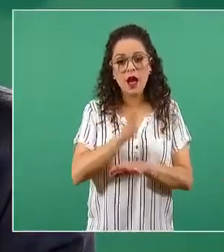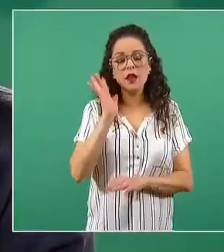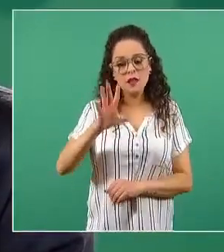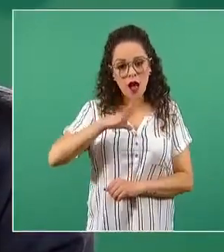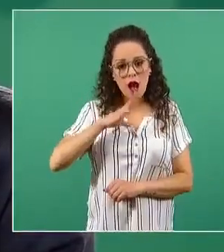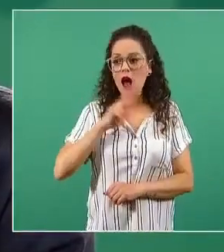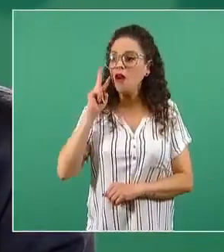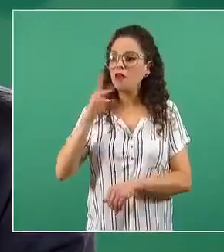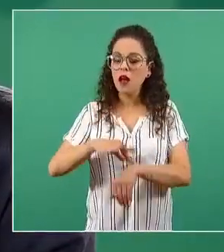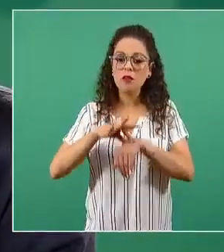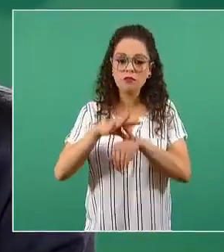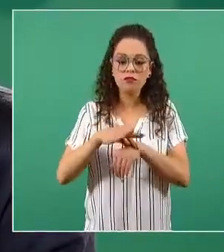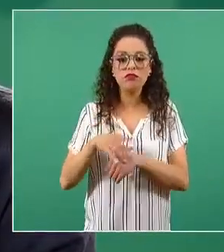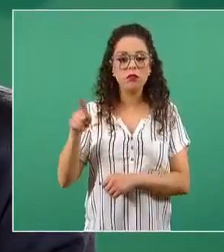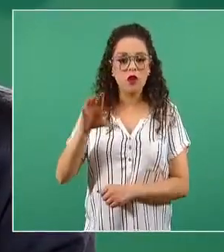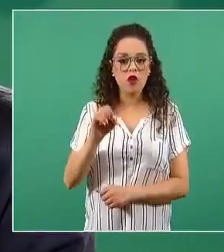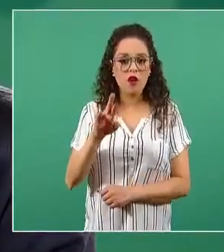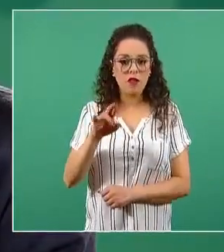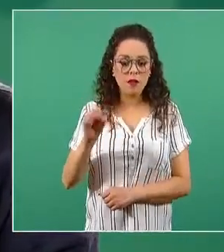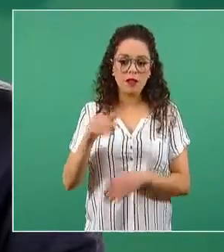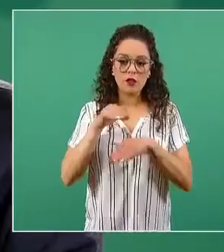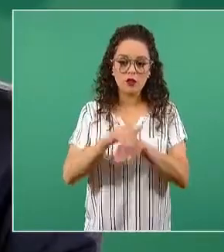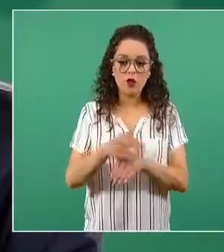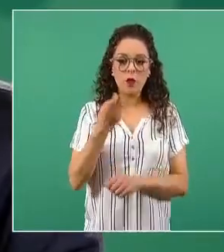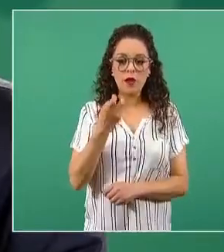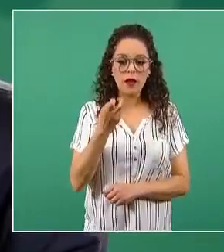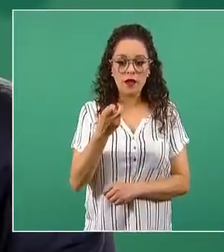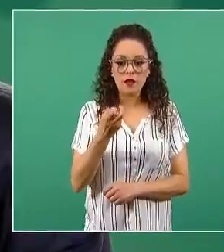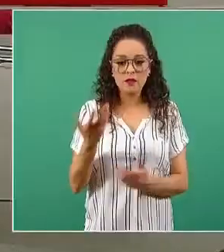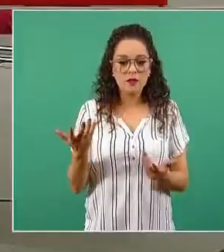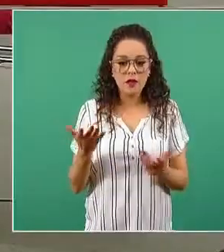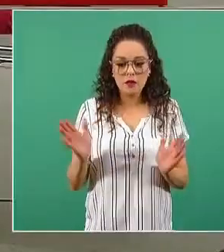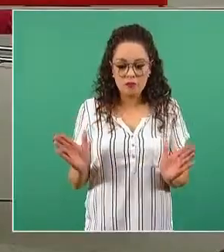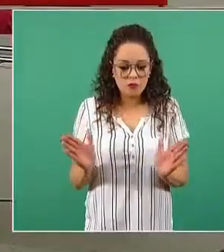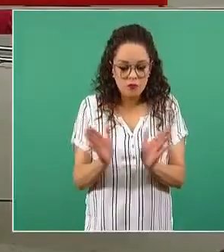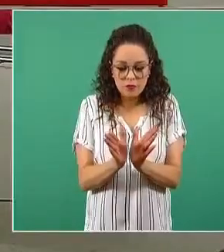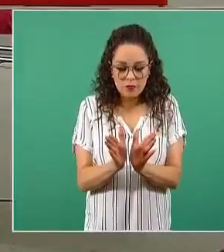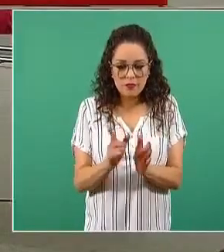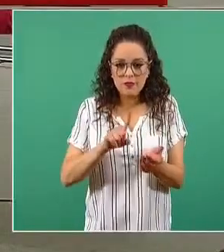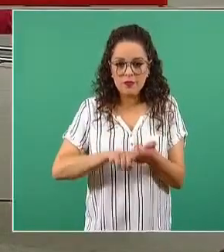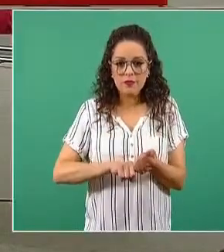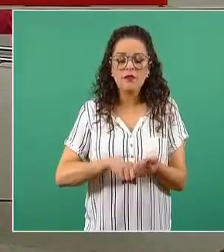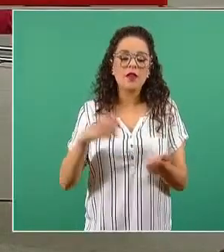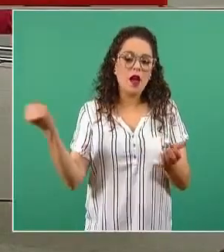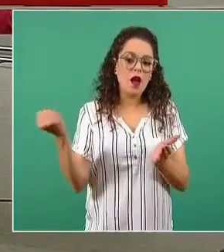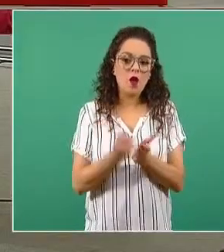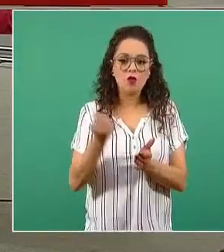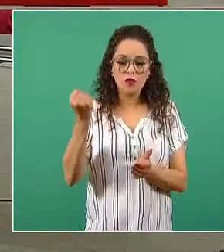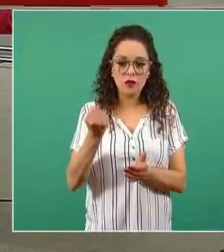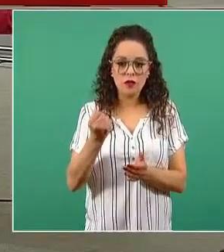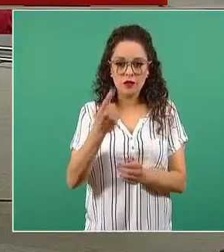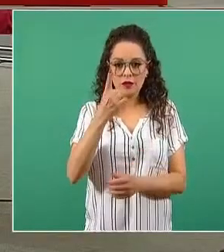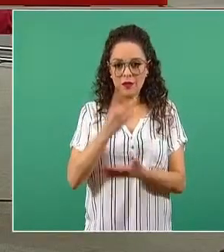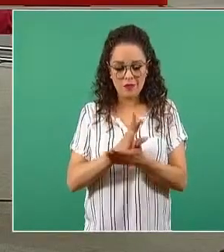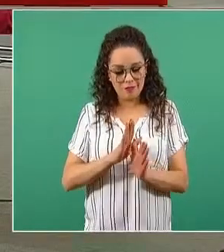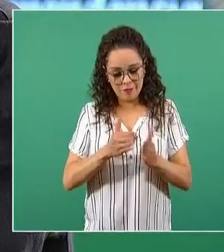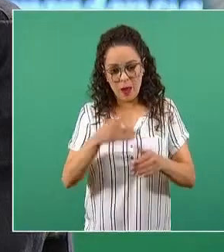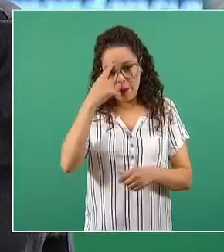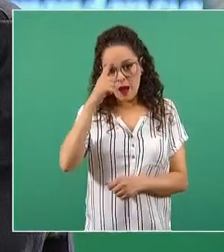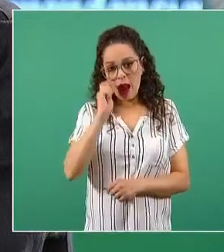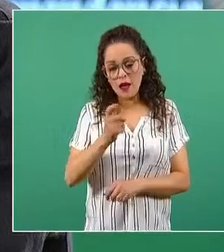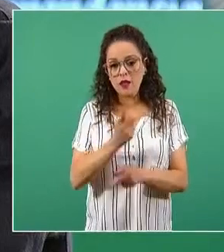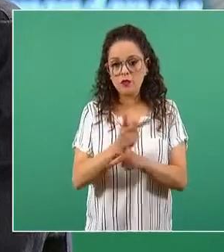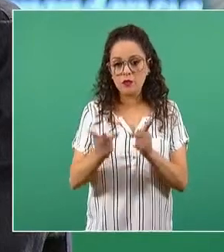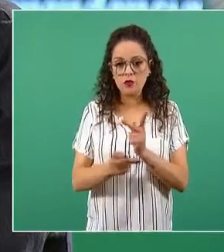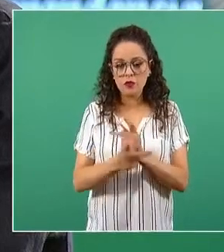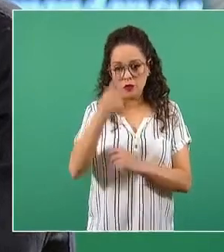COFEPRIS al respecto de este pequeño segmento que es la autorización de productos para la